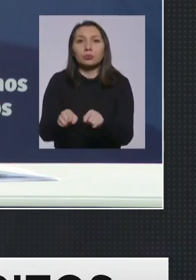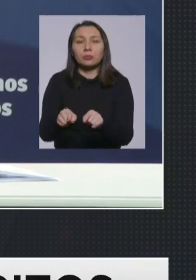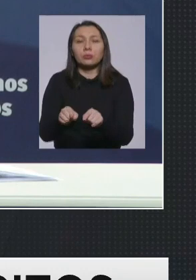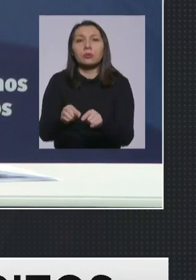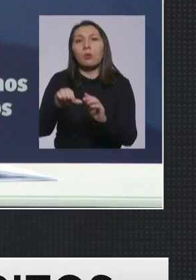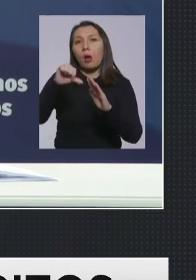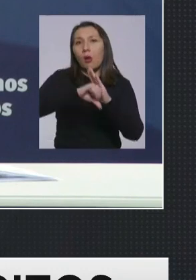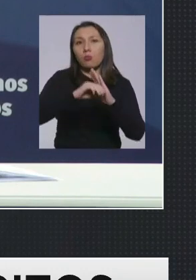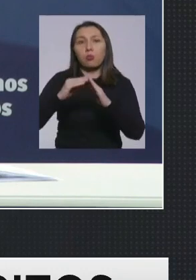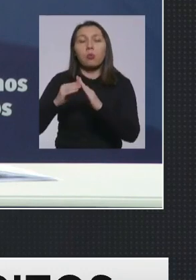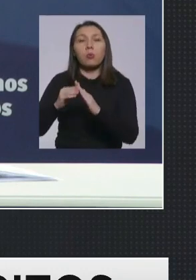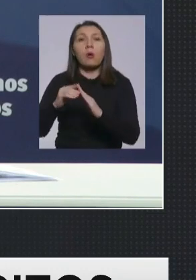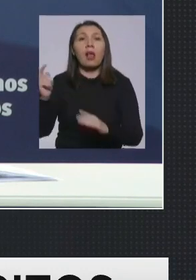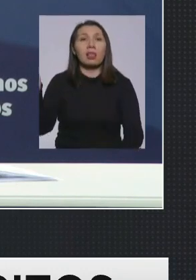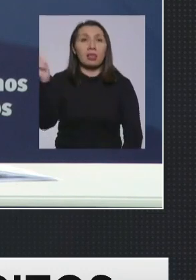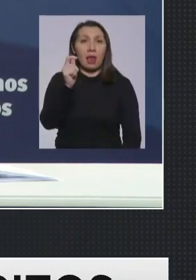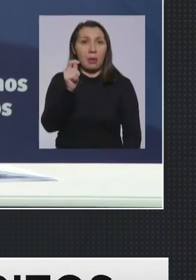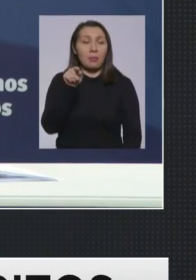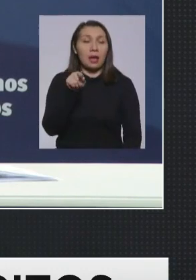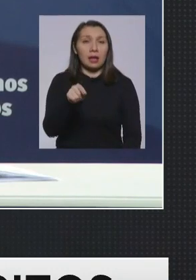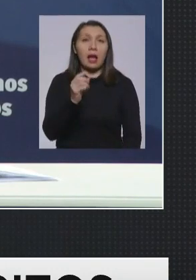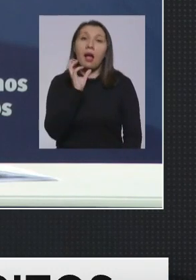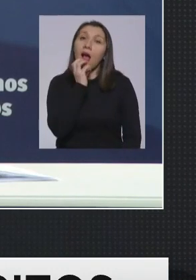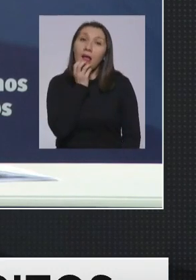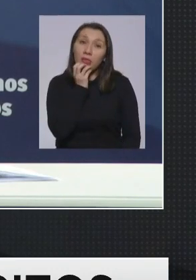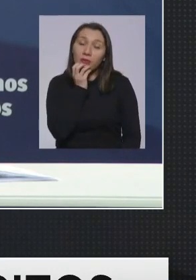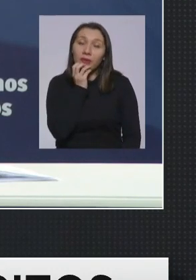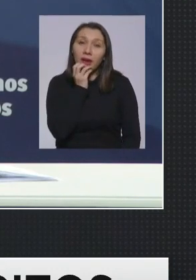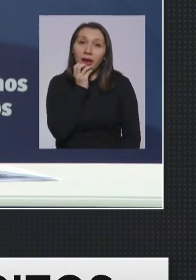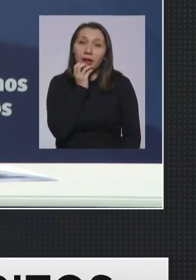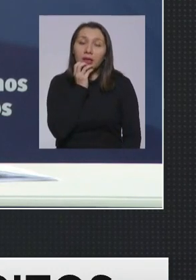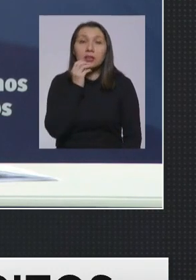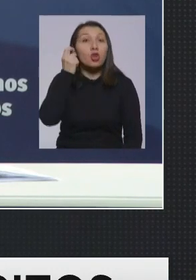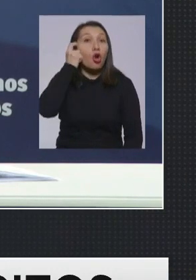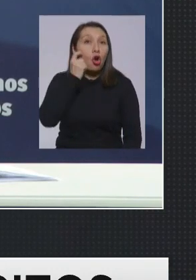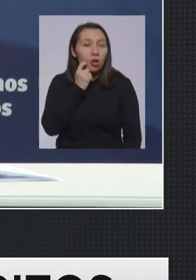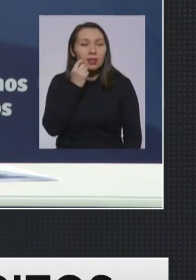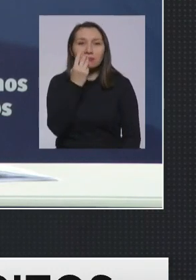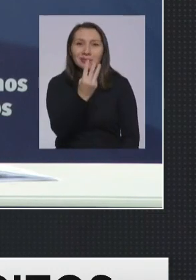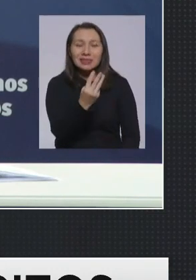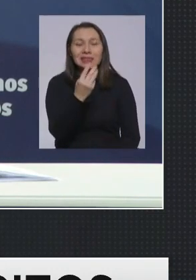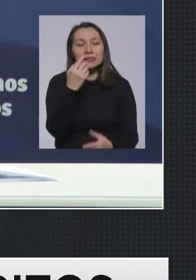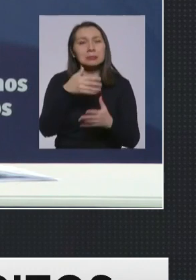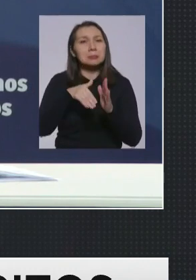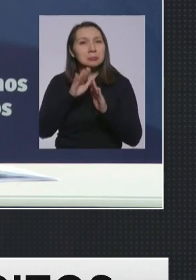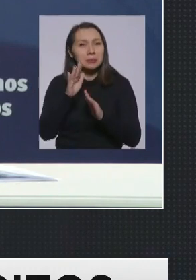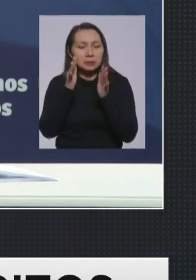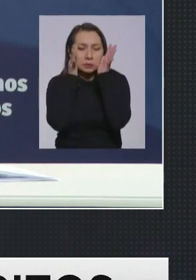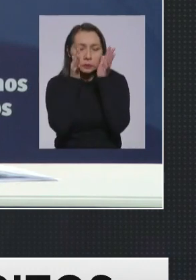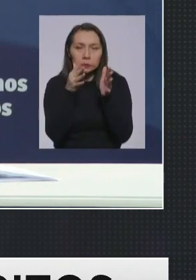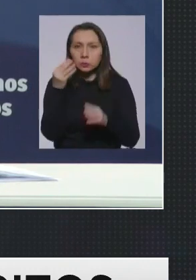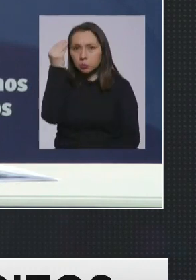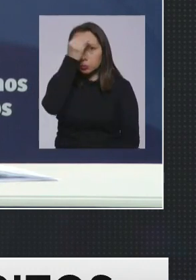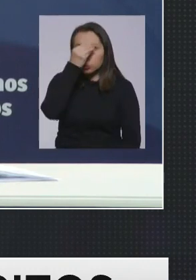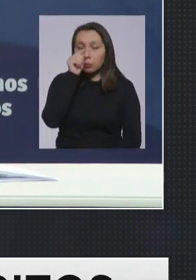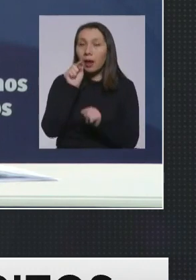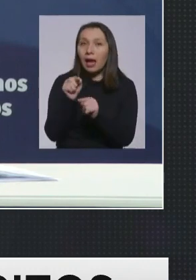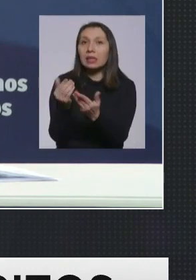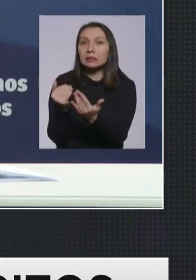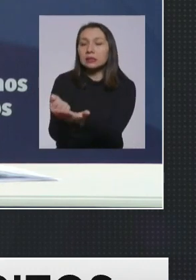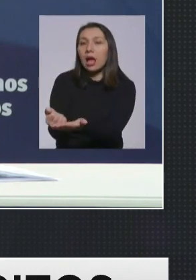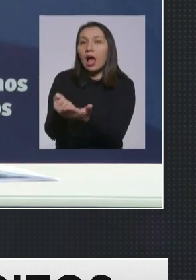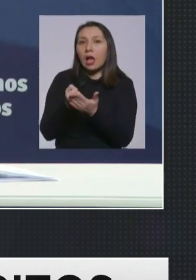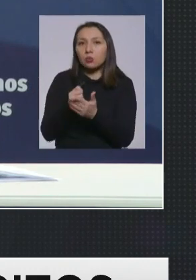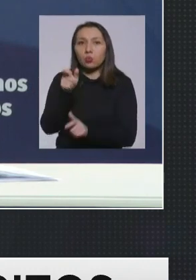cuarentena que son tarapacá antofagasta y o'higgins obviamente que ahí necesitamos la